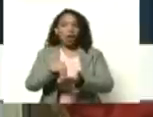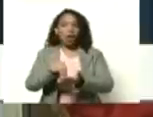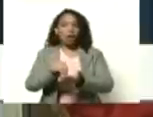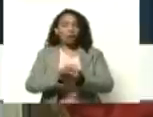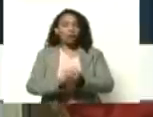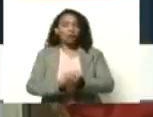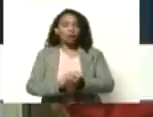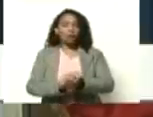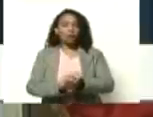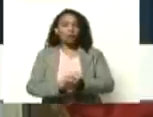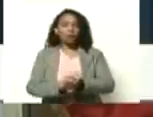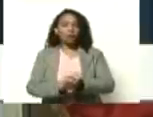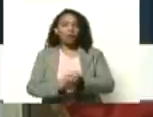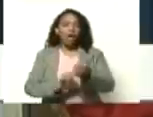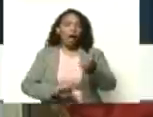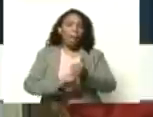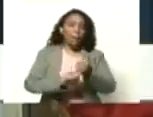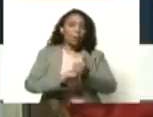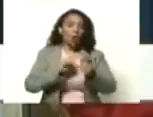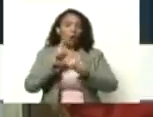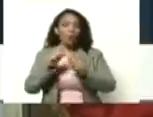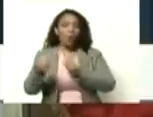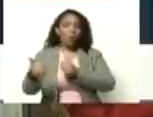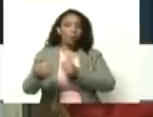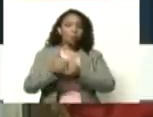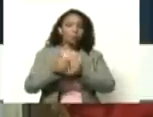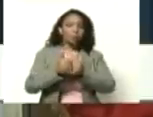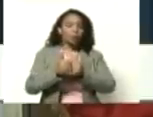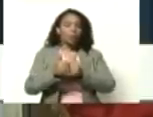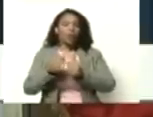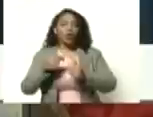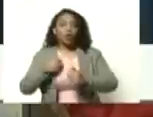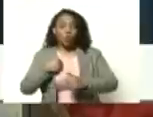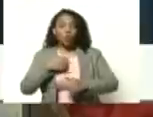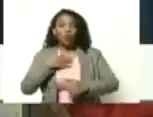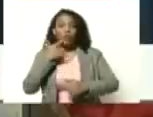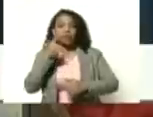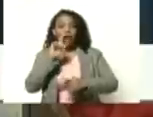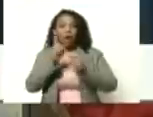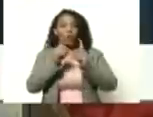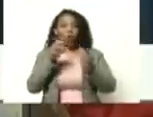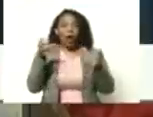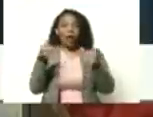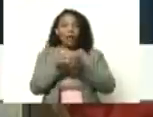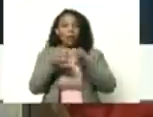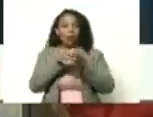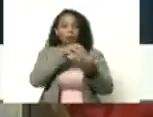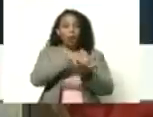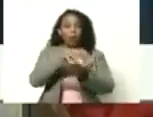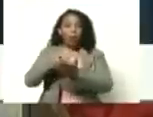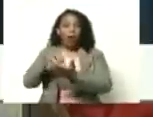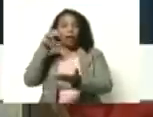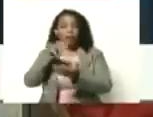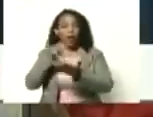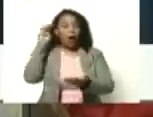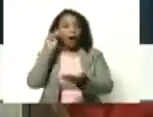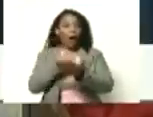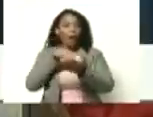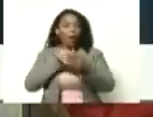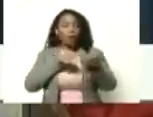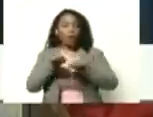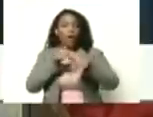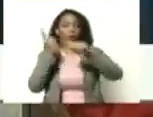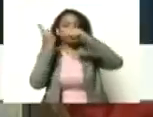y provisorios y auxiliares yo pudiera destacar también entonces equipos regionales en los estados aragua y cojedes que